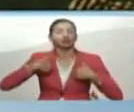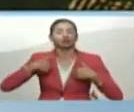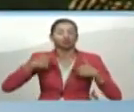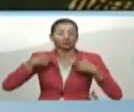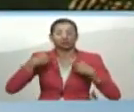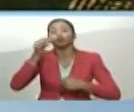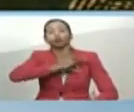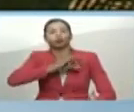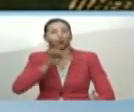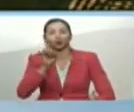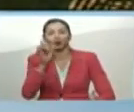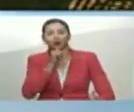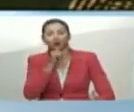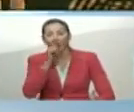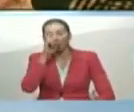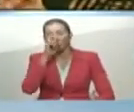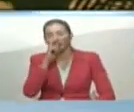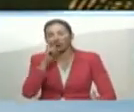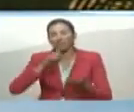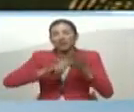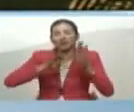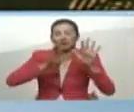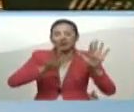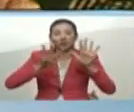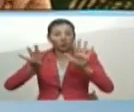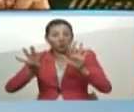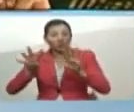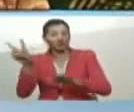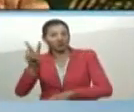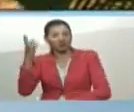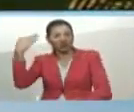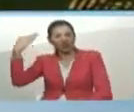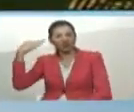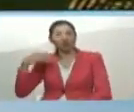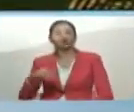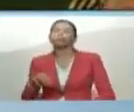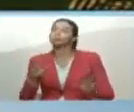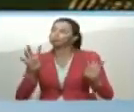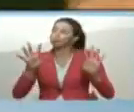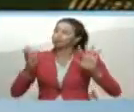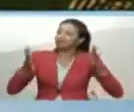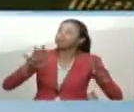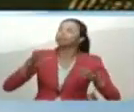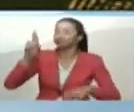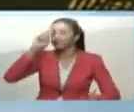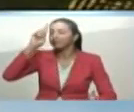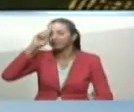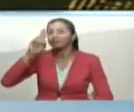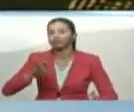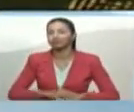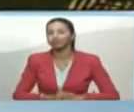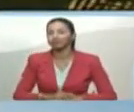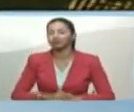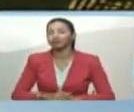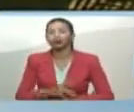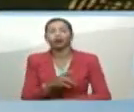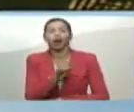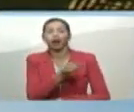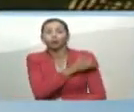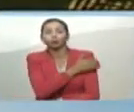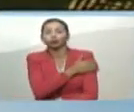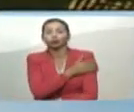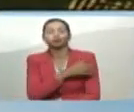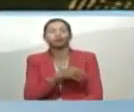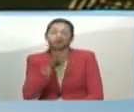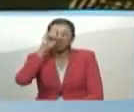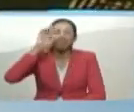En la Venezuela del 99, entre comillas, voy a decir esto, entre comillas, tenían razón los técnicos de la derecha, no se podía. Había